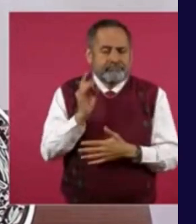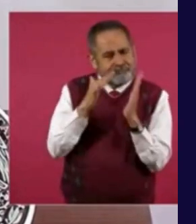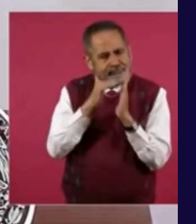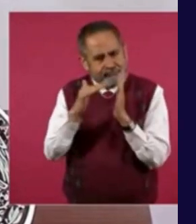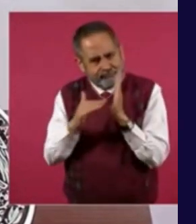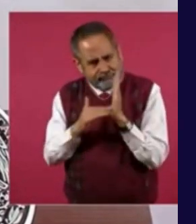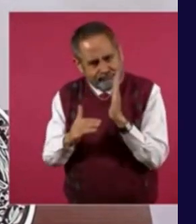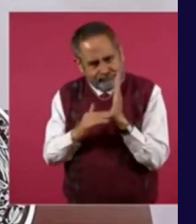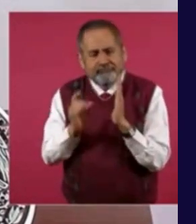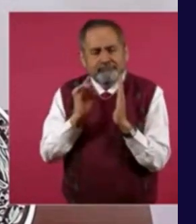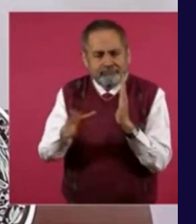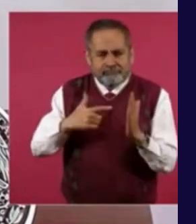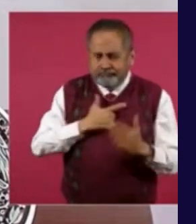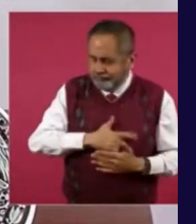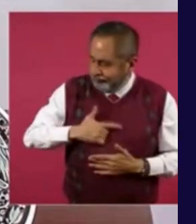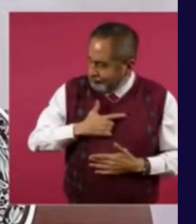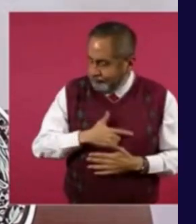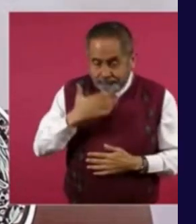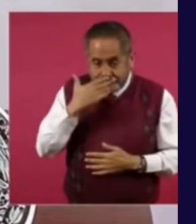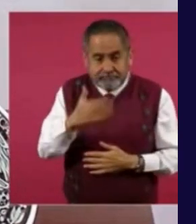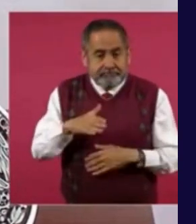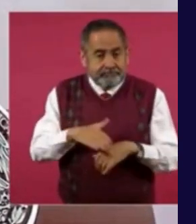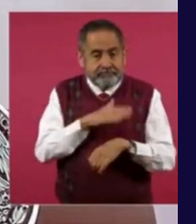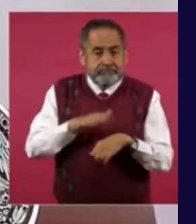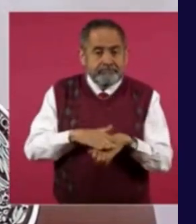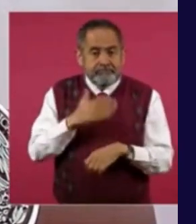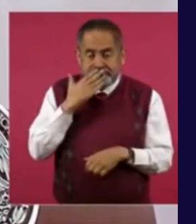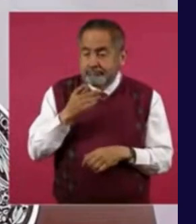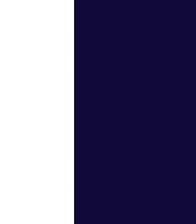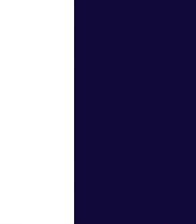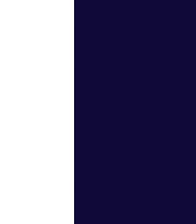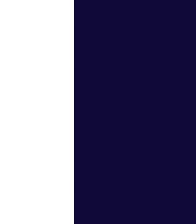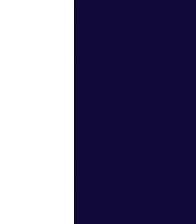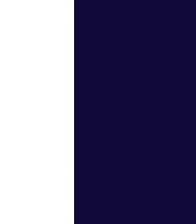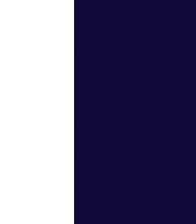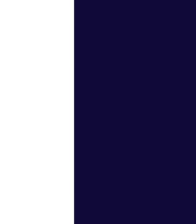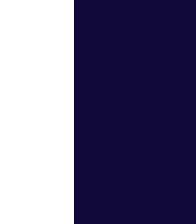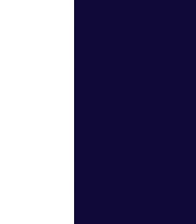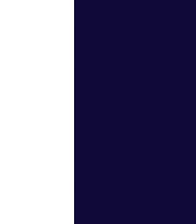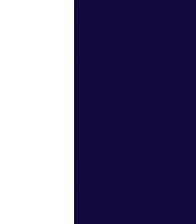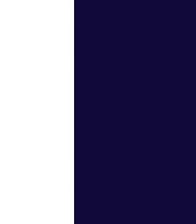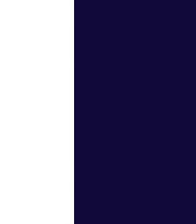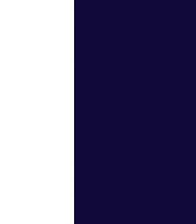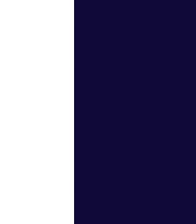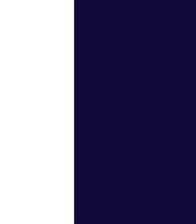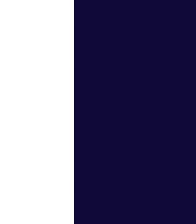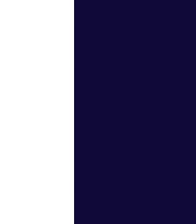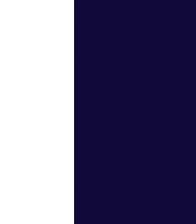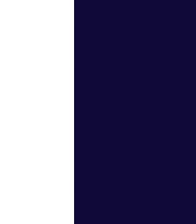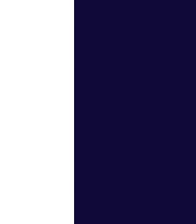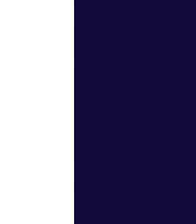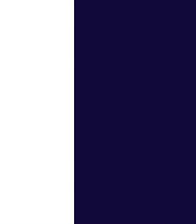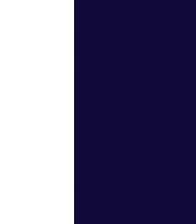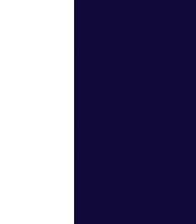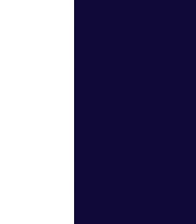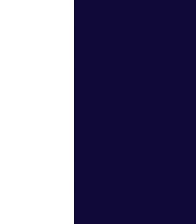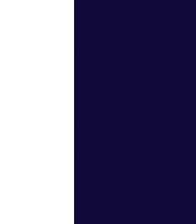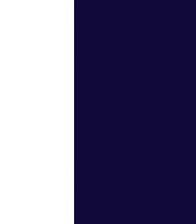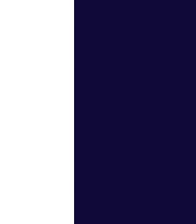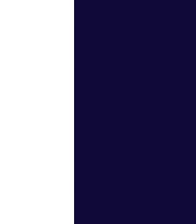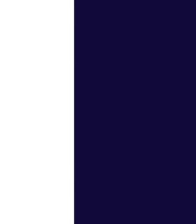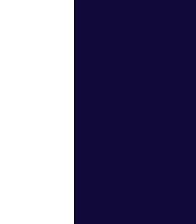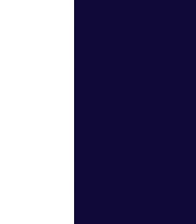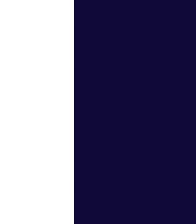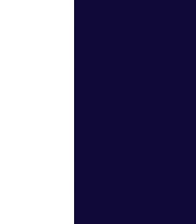diplomáticos de México en el escenario global y esto es todo por ahora en nuestro resumen de noticias